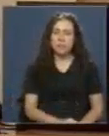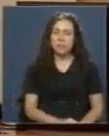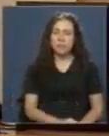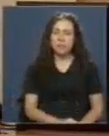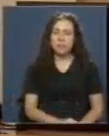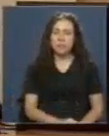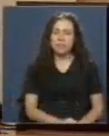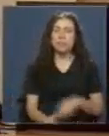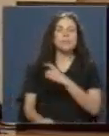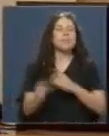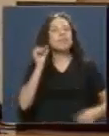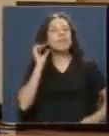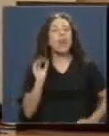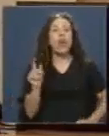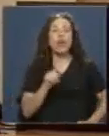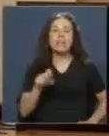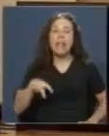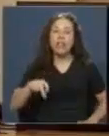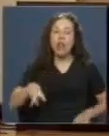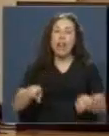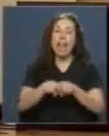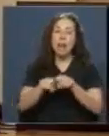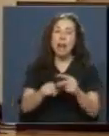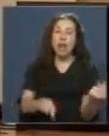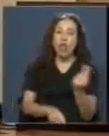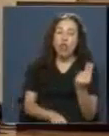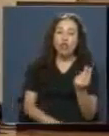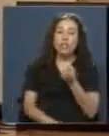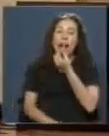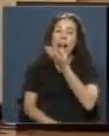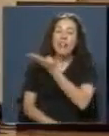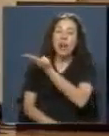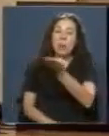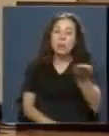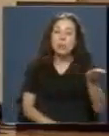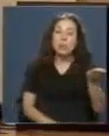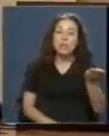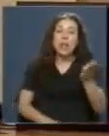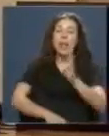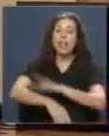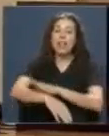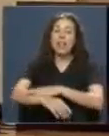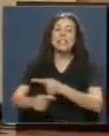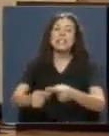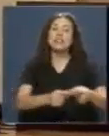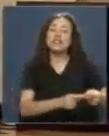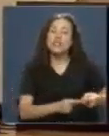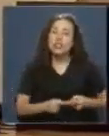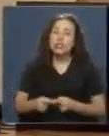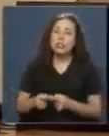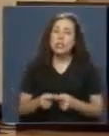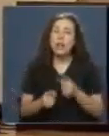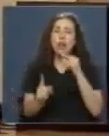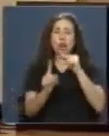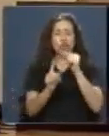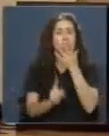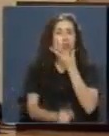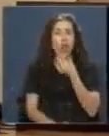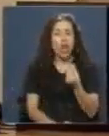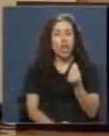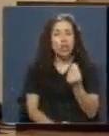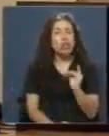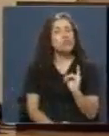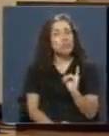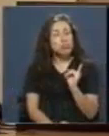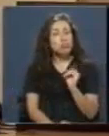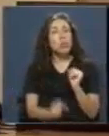La diputada Osandón, que junto con su hermano les habla a ustedes de la derecha social, me parece un concepto lindo. Sí,